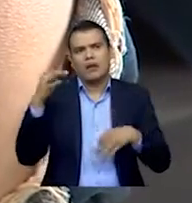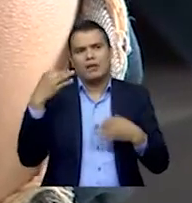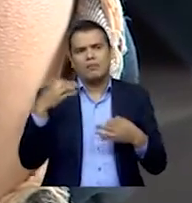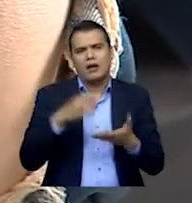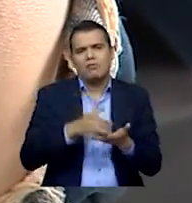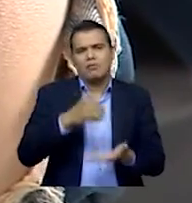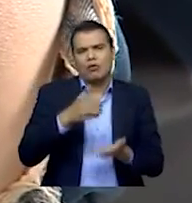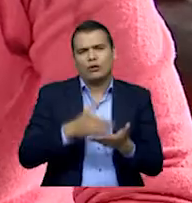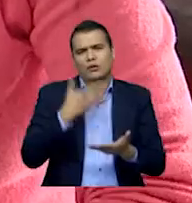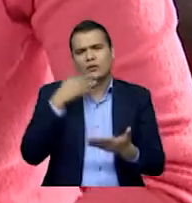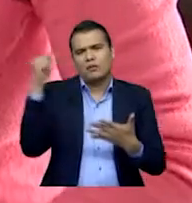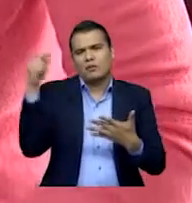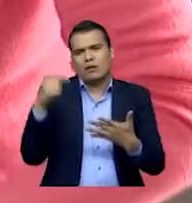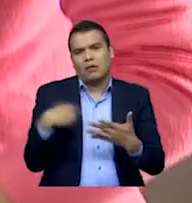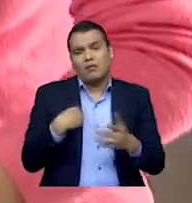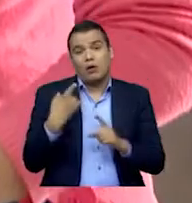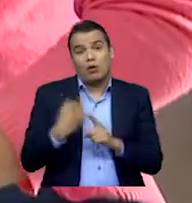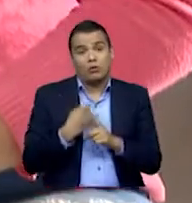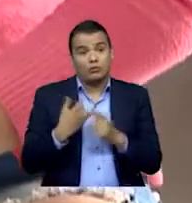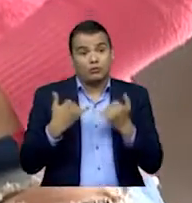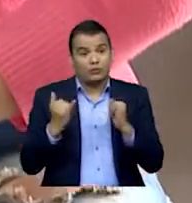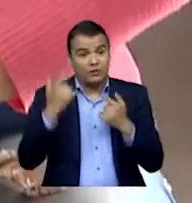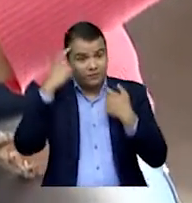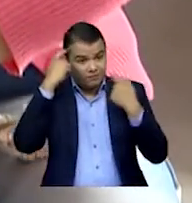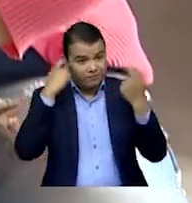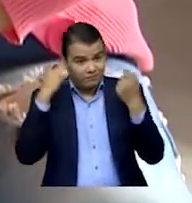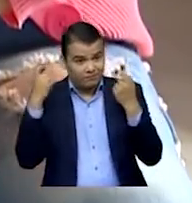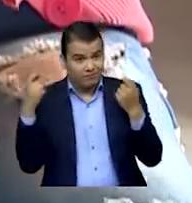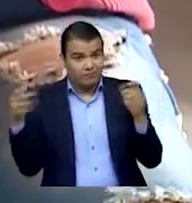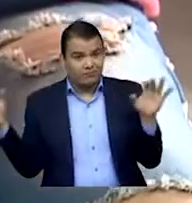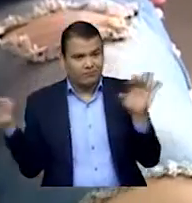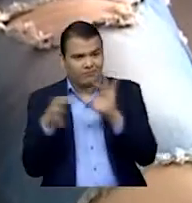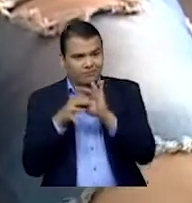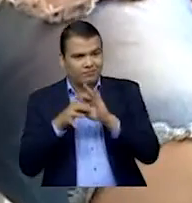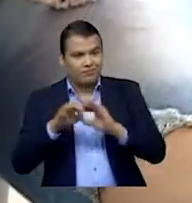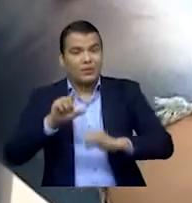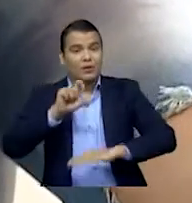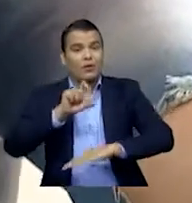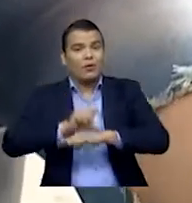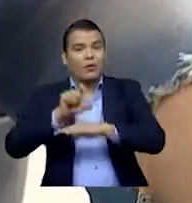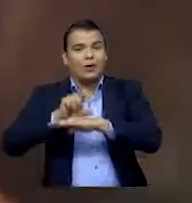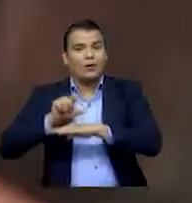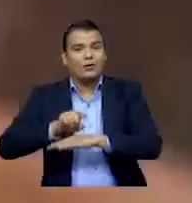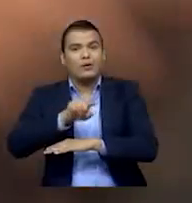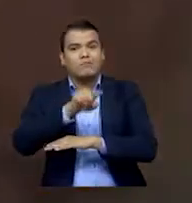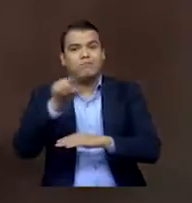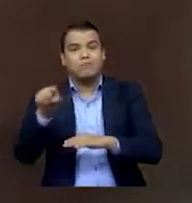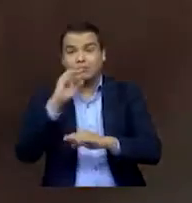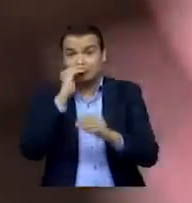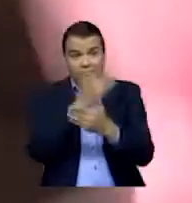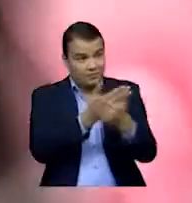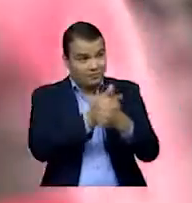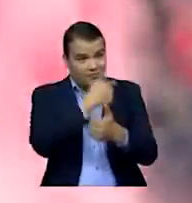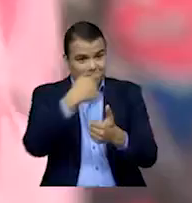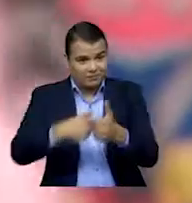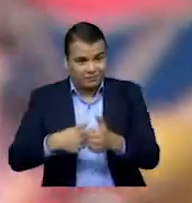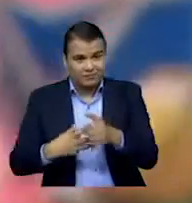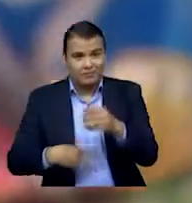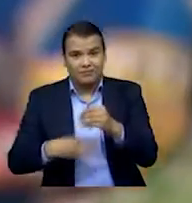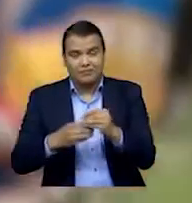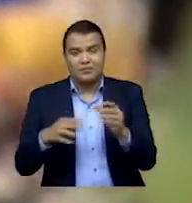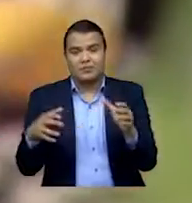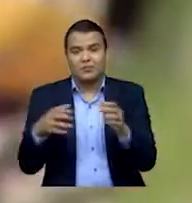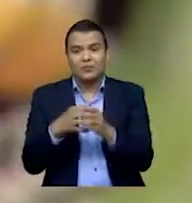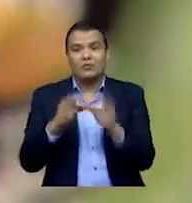merecen en un segundo uso a esta iniciativa se han vinculado las instituciones educativas involucrando no sólo a los niños sino a todos los